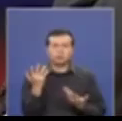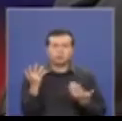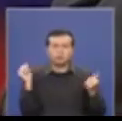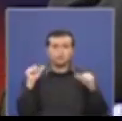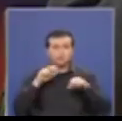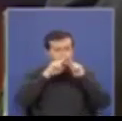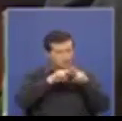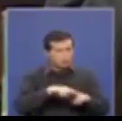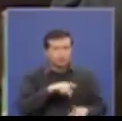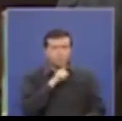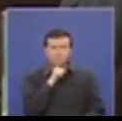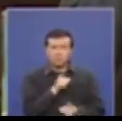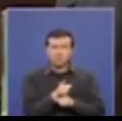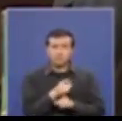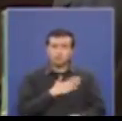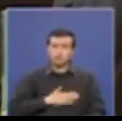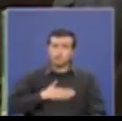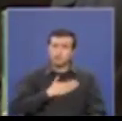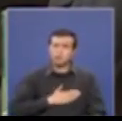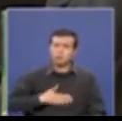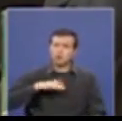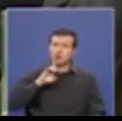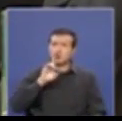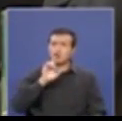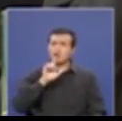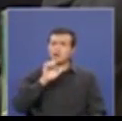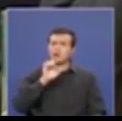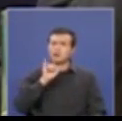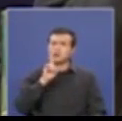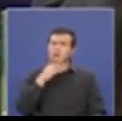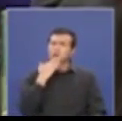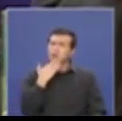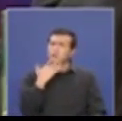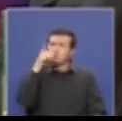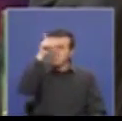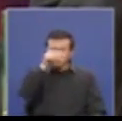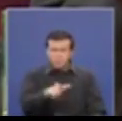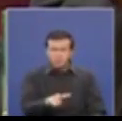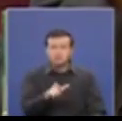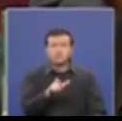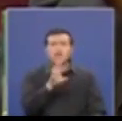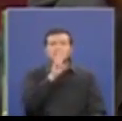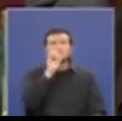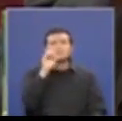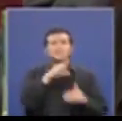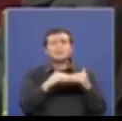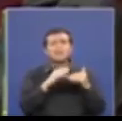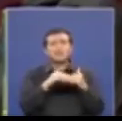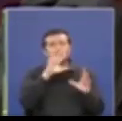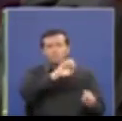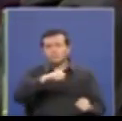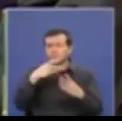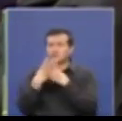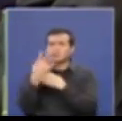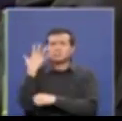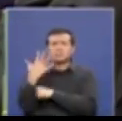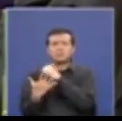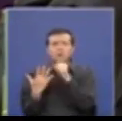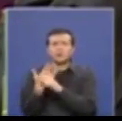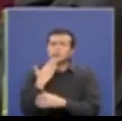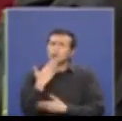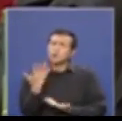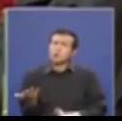esto. Por favor, si le pasan el micrófono a Lady. ¿Cómo una persona puede estar por $60 de contrabando 5 años presa,